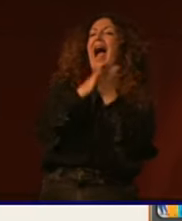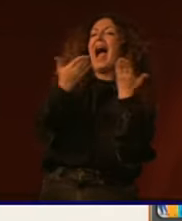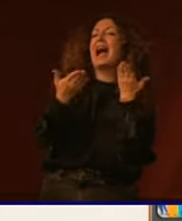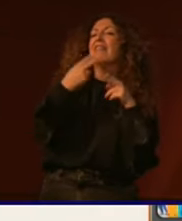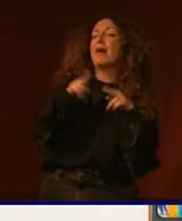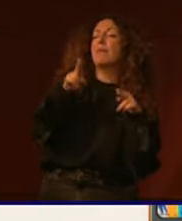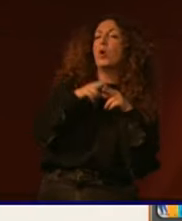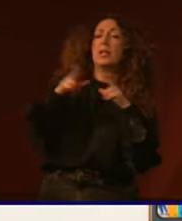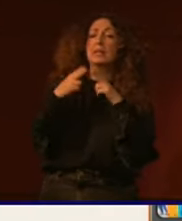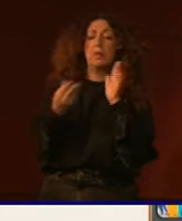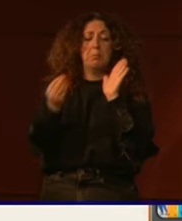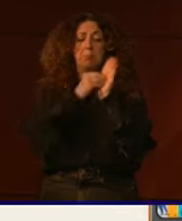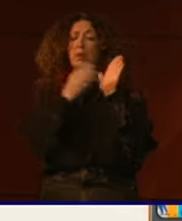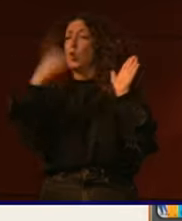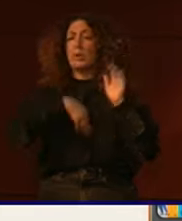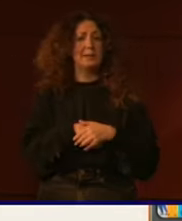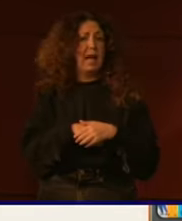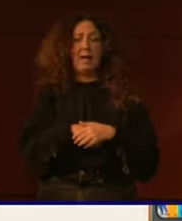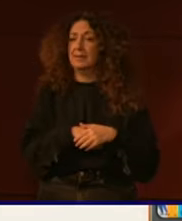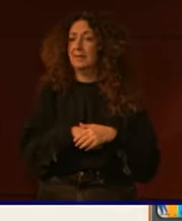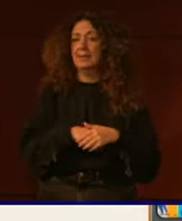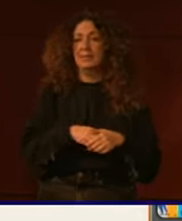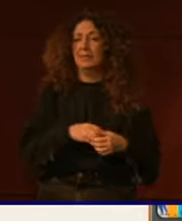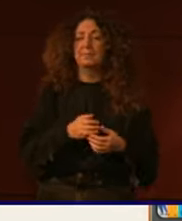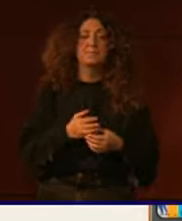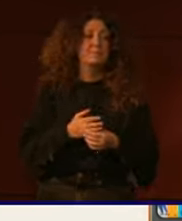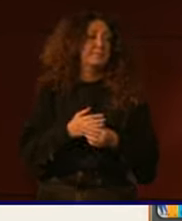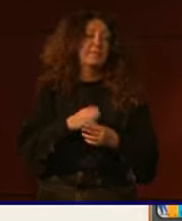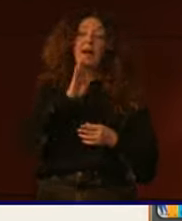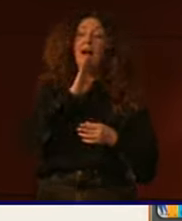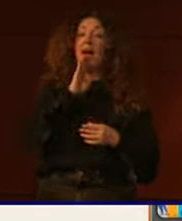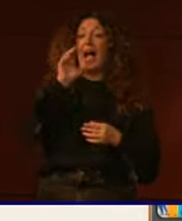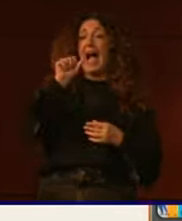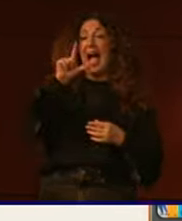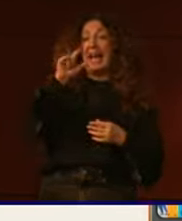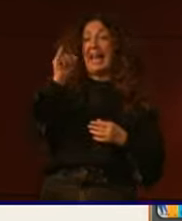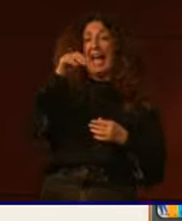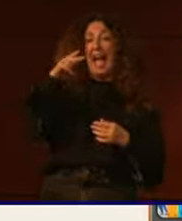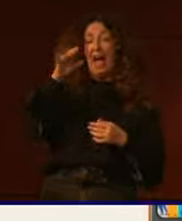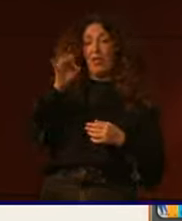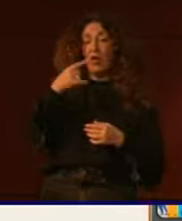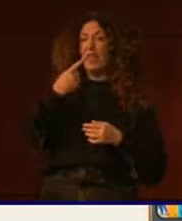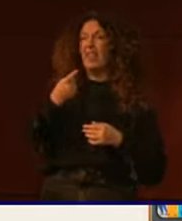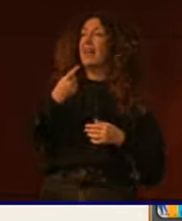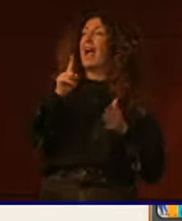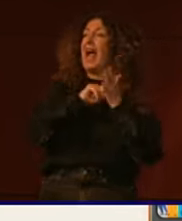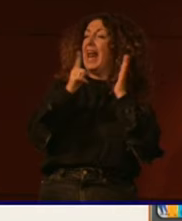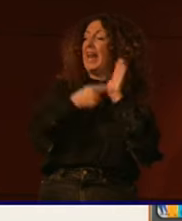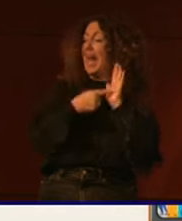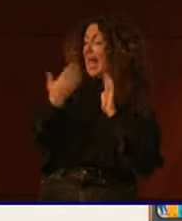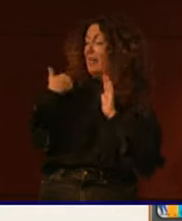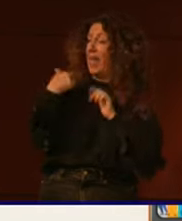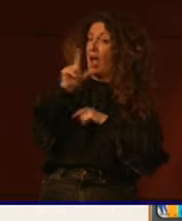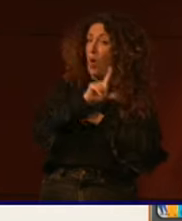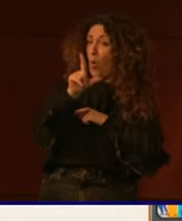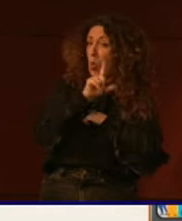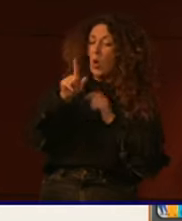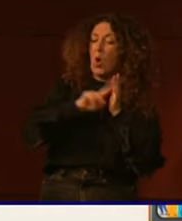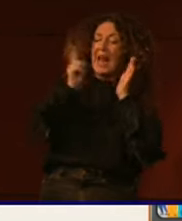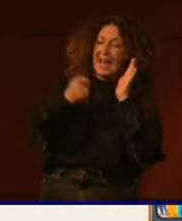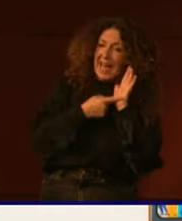social. Por otra parte, como decía Alejandro también, la ley que se aprobó en julio, la nueva Ley General